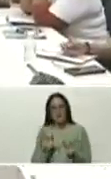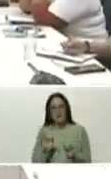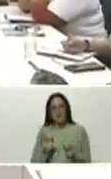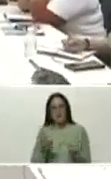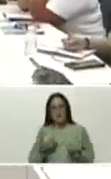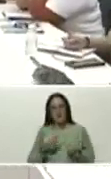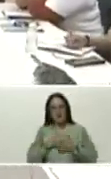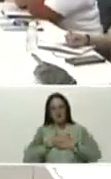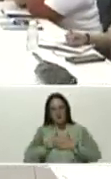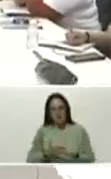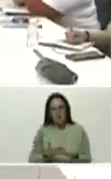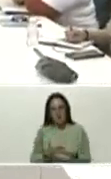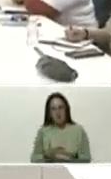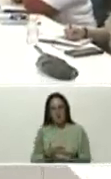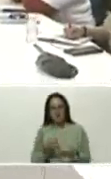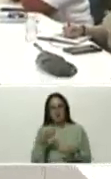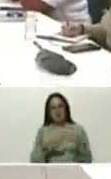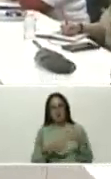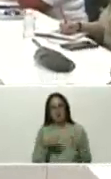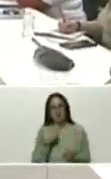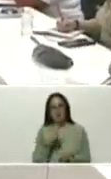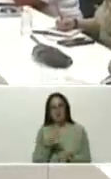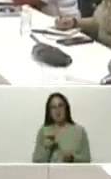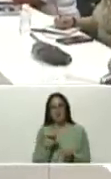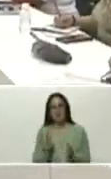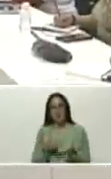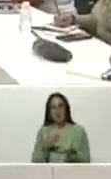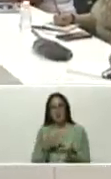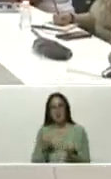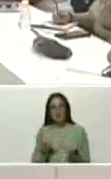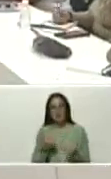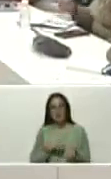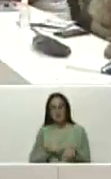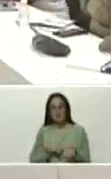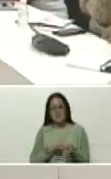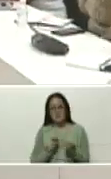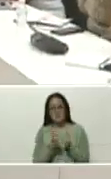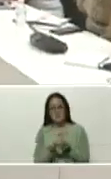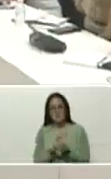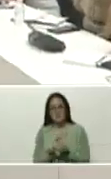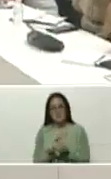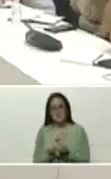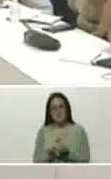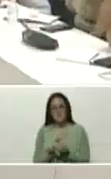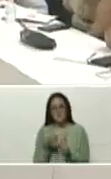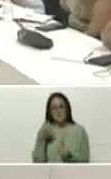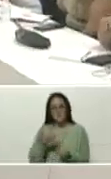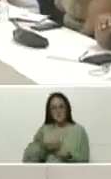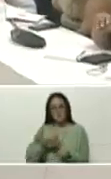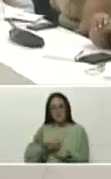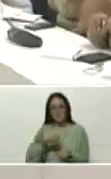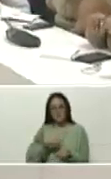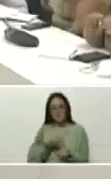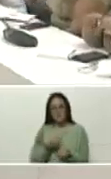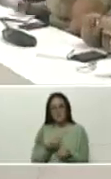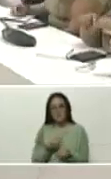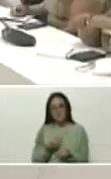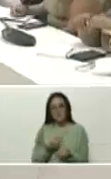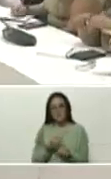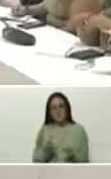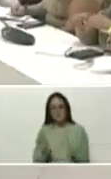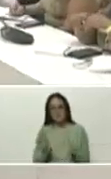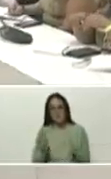solidario. Para el momento, el modo de vida solidario que se transformó luego en la lucha, fuimos encontrando